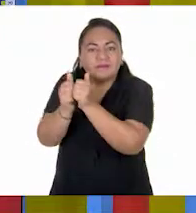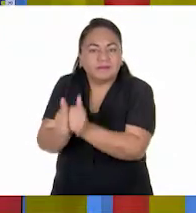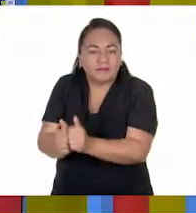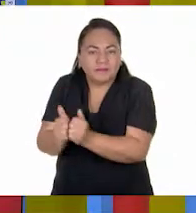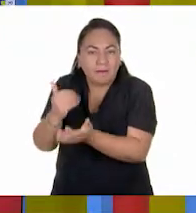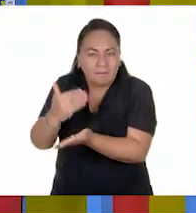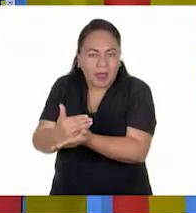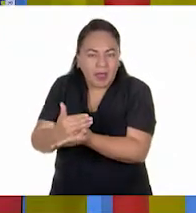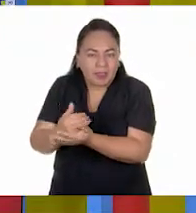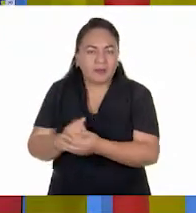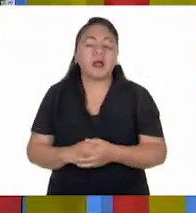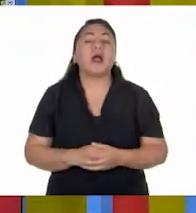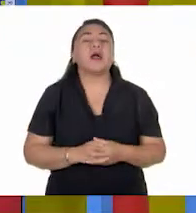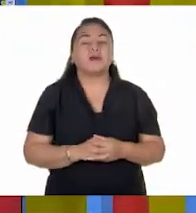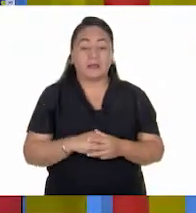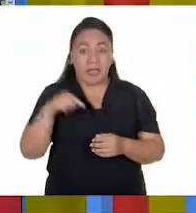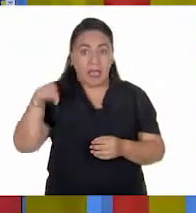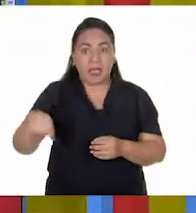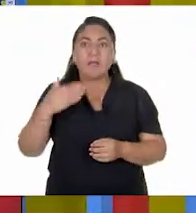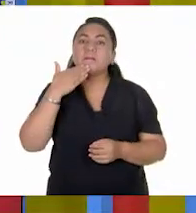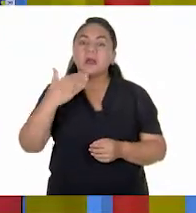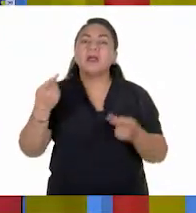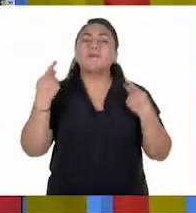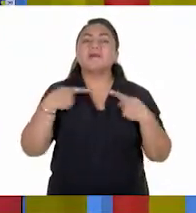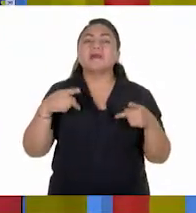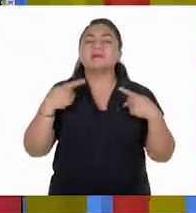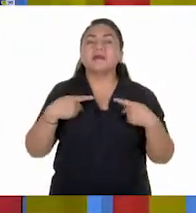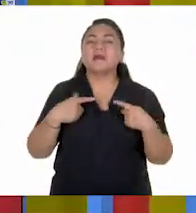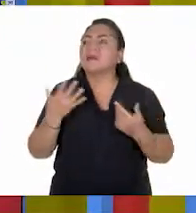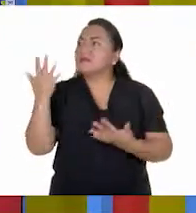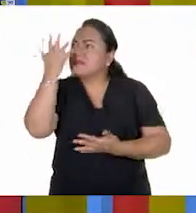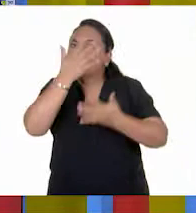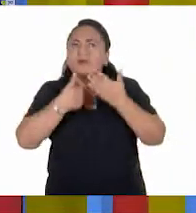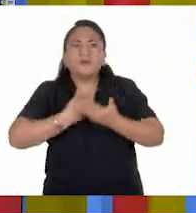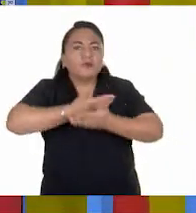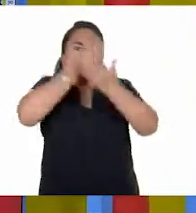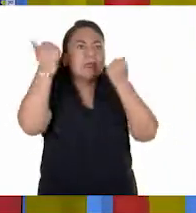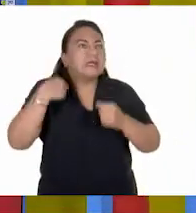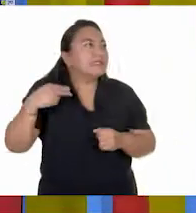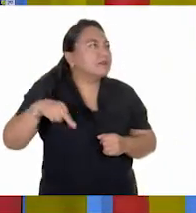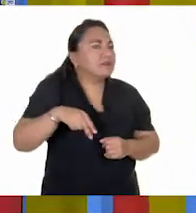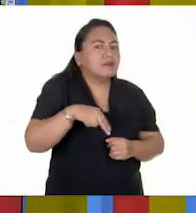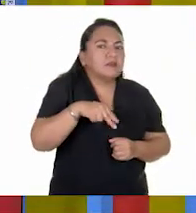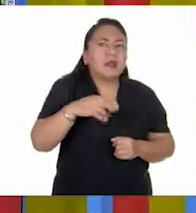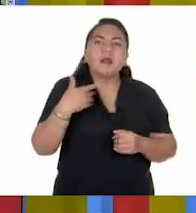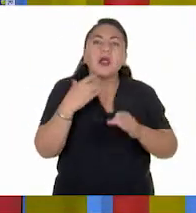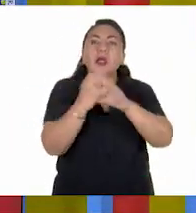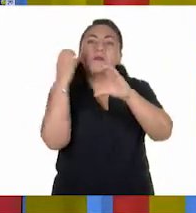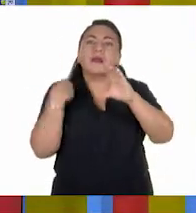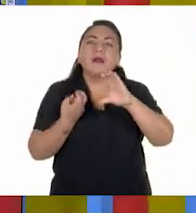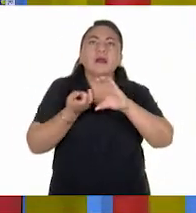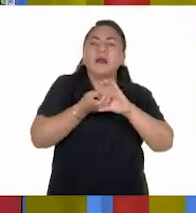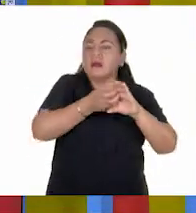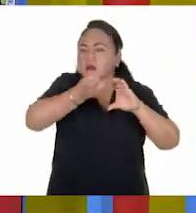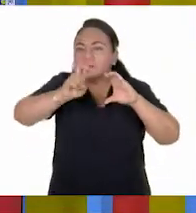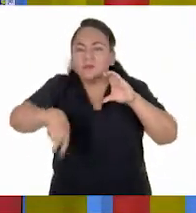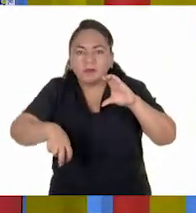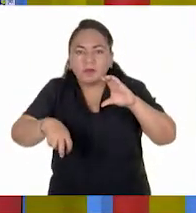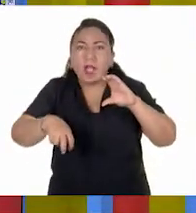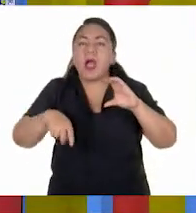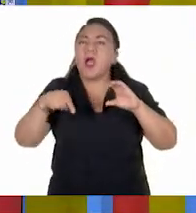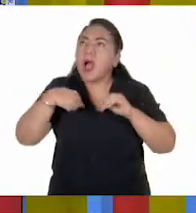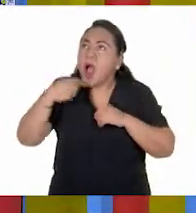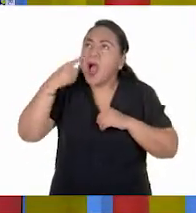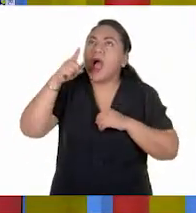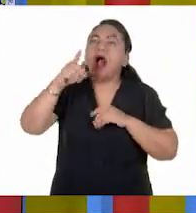buen punto de referencia, porque muchas personas cuando llegan a un lugar, algunas llegan en camiones. Y entonces sabrán que ahí